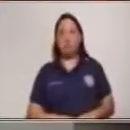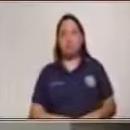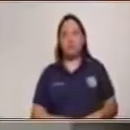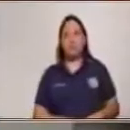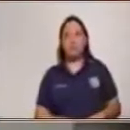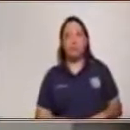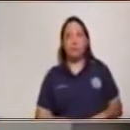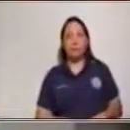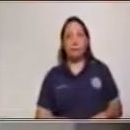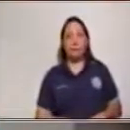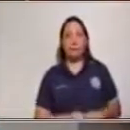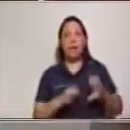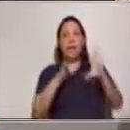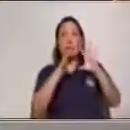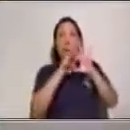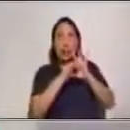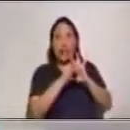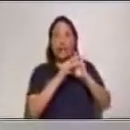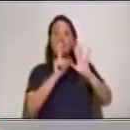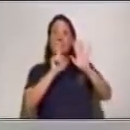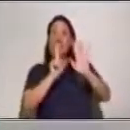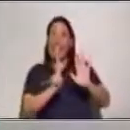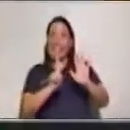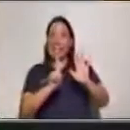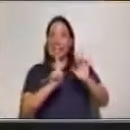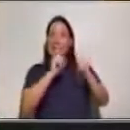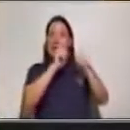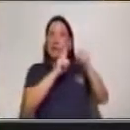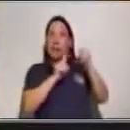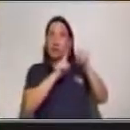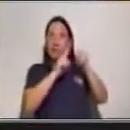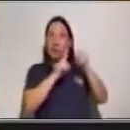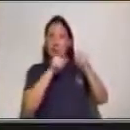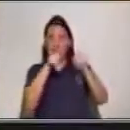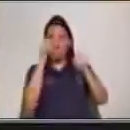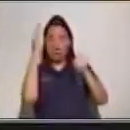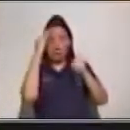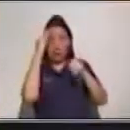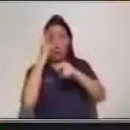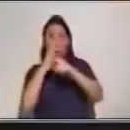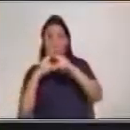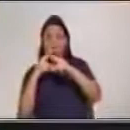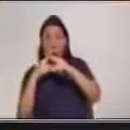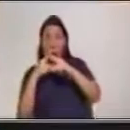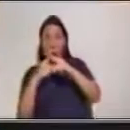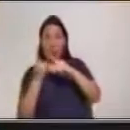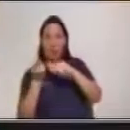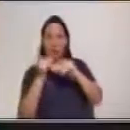de el número 6, por ejemplo.